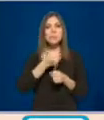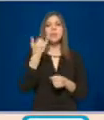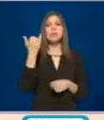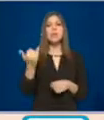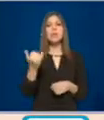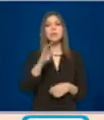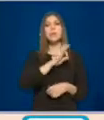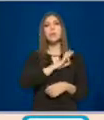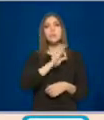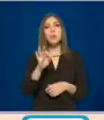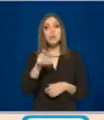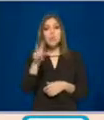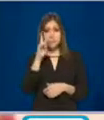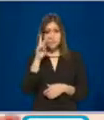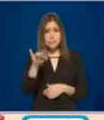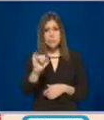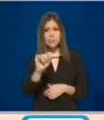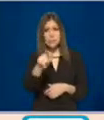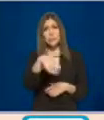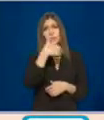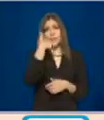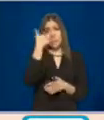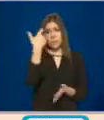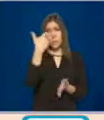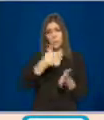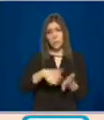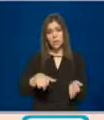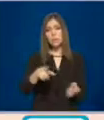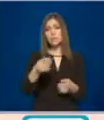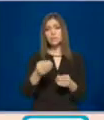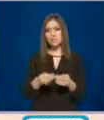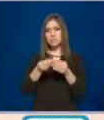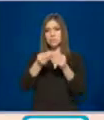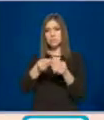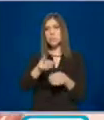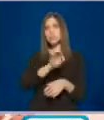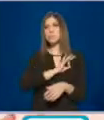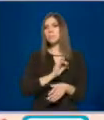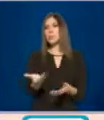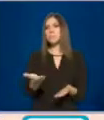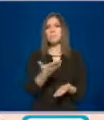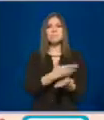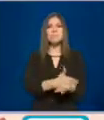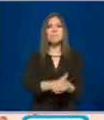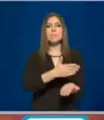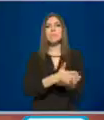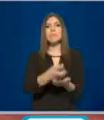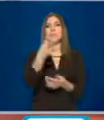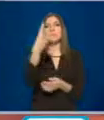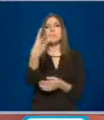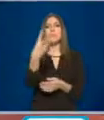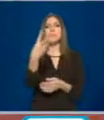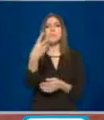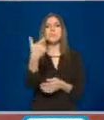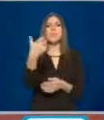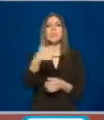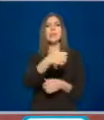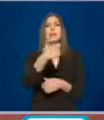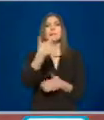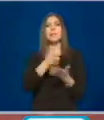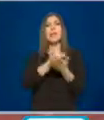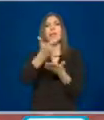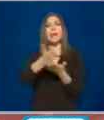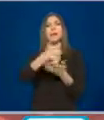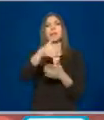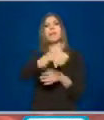dar crédito, a lo mejor decirles, señoras, esta pieza me la pueden pagar en 3 quincenas, Claro. yo voy a ir a